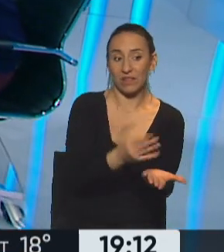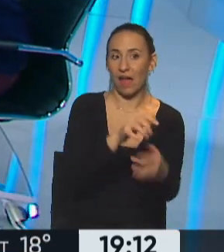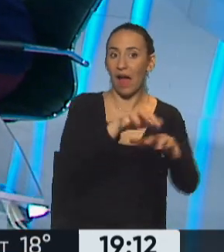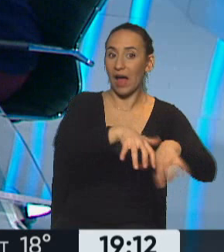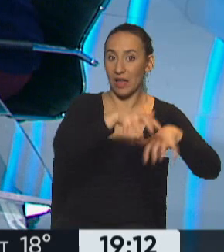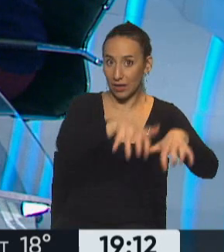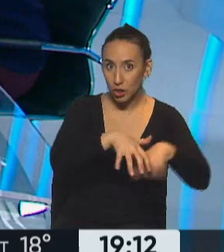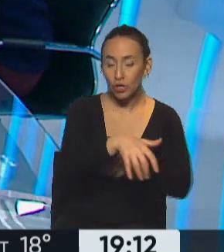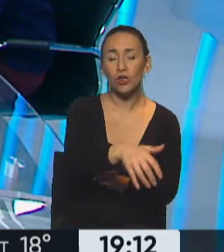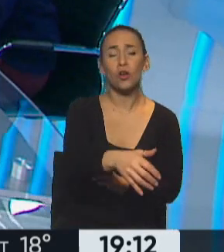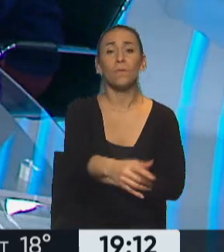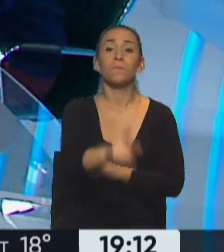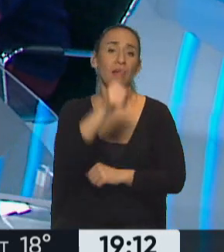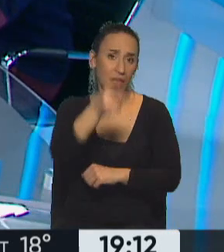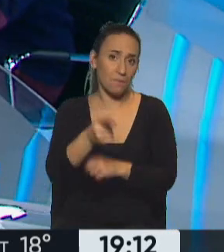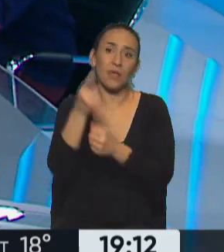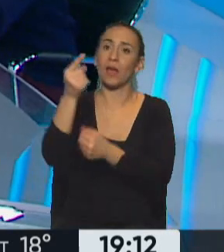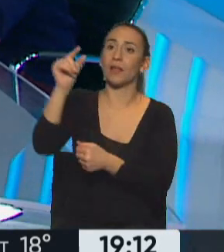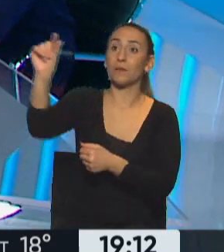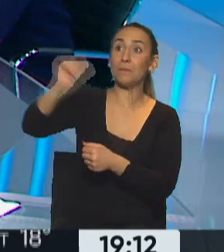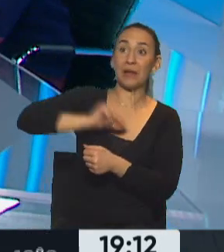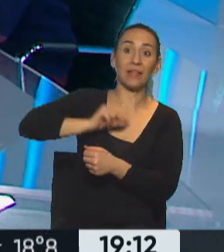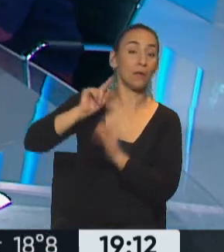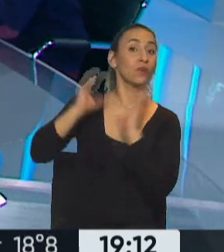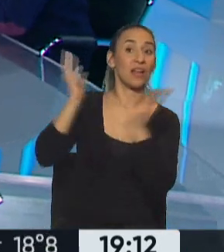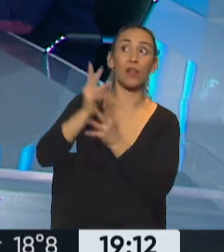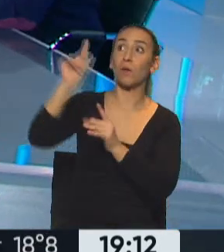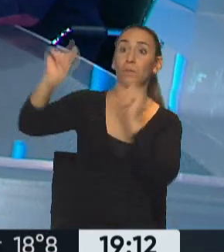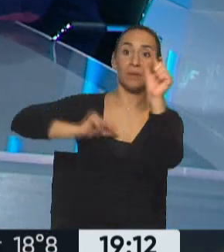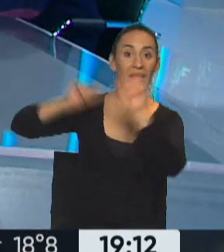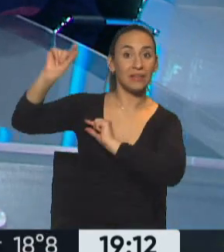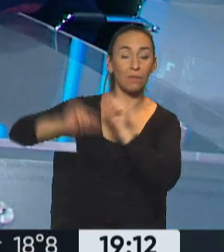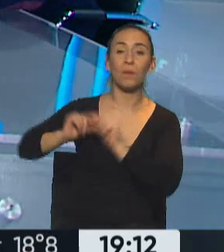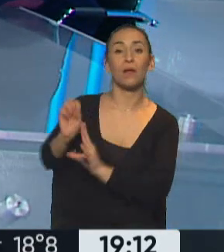conseguir determinados créditos internacionales para volver a juntar reservas en el Banco Central.